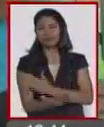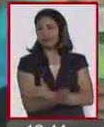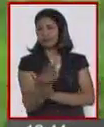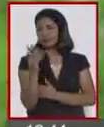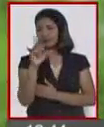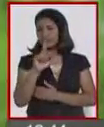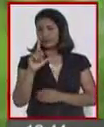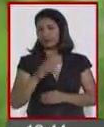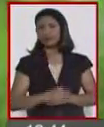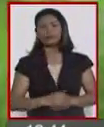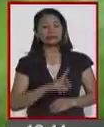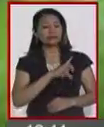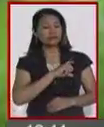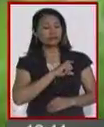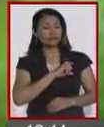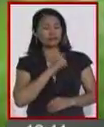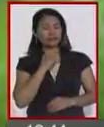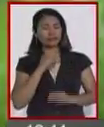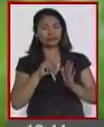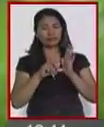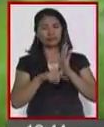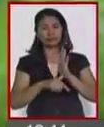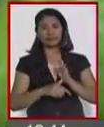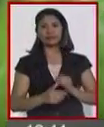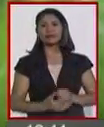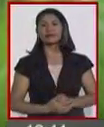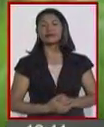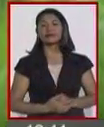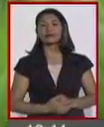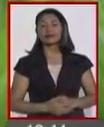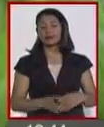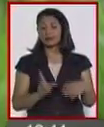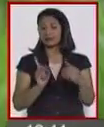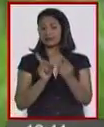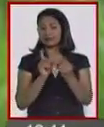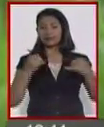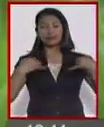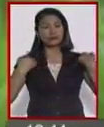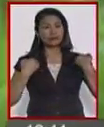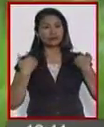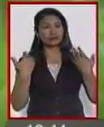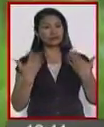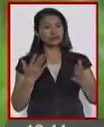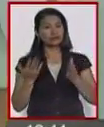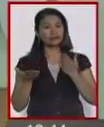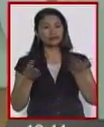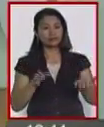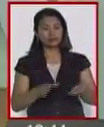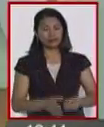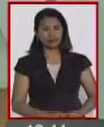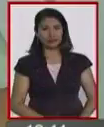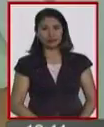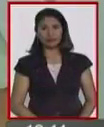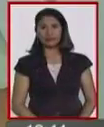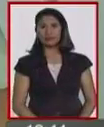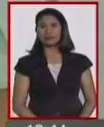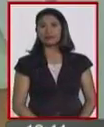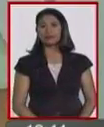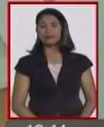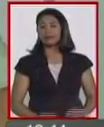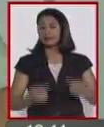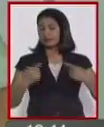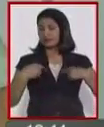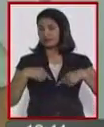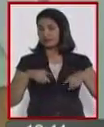este lunes, la policía de la Fuerza Especial de Lucha contra la Violencia encuentra a esta joven ya sin vida. Ella en ese